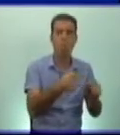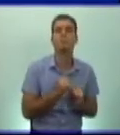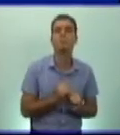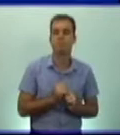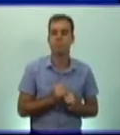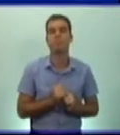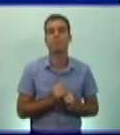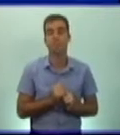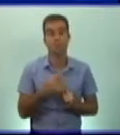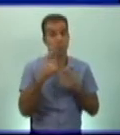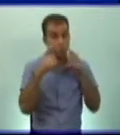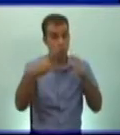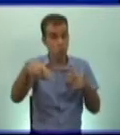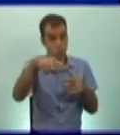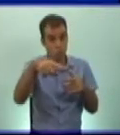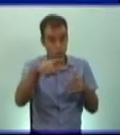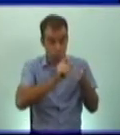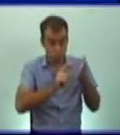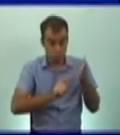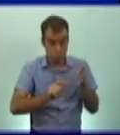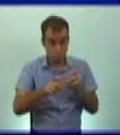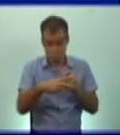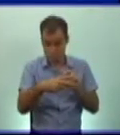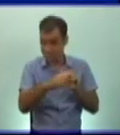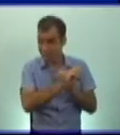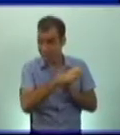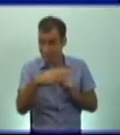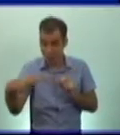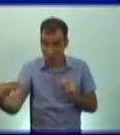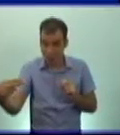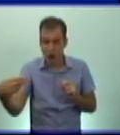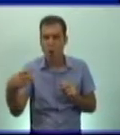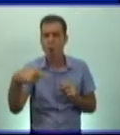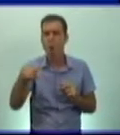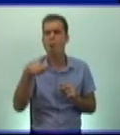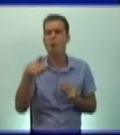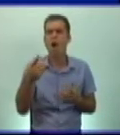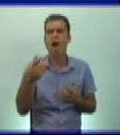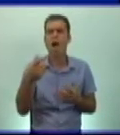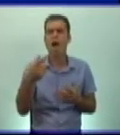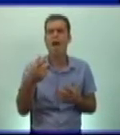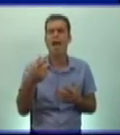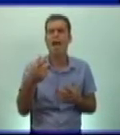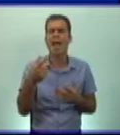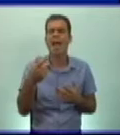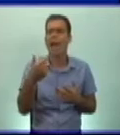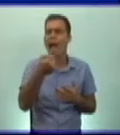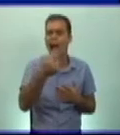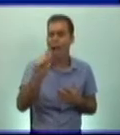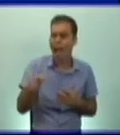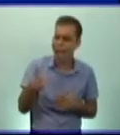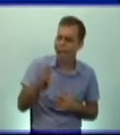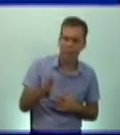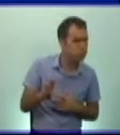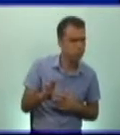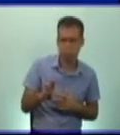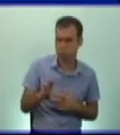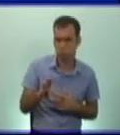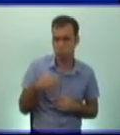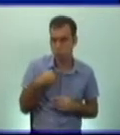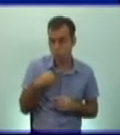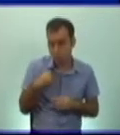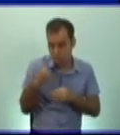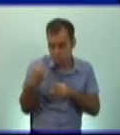vez que ustedes escriban una ecuación química, no tienen por qué decírmelo como un inciso aparte. Simplemente tengo que